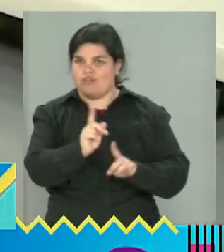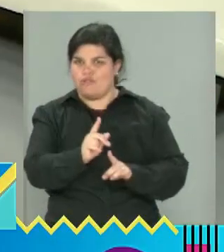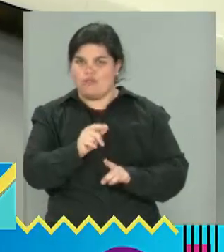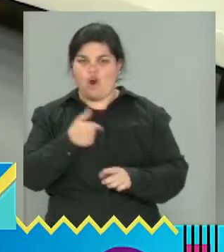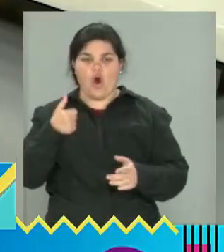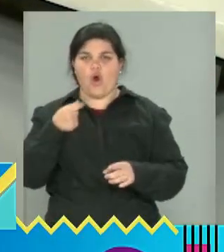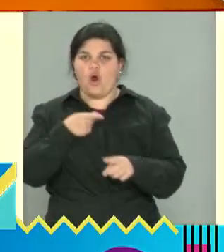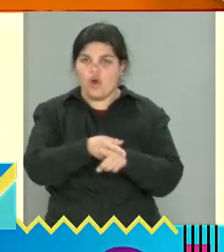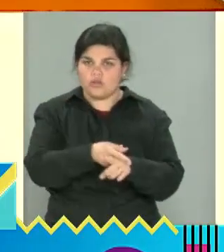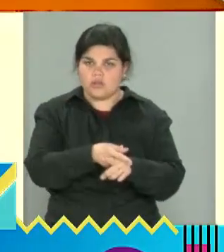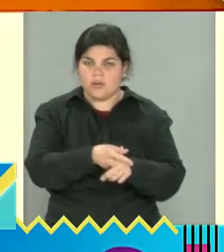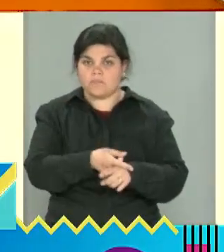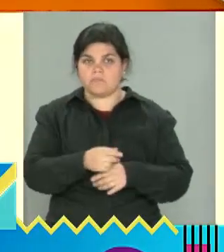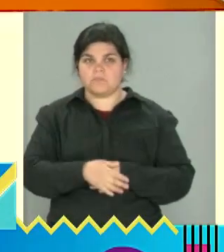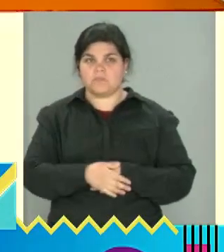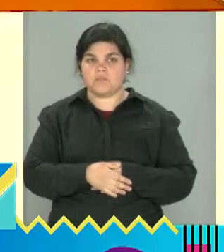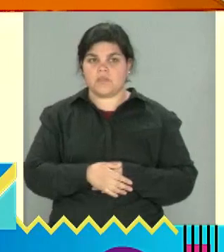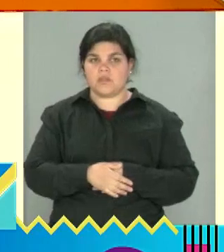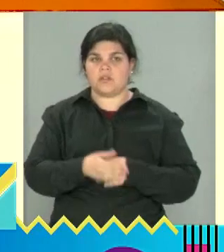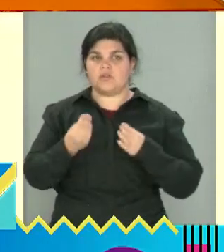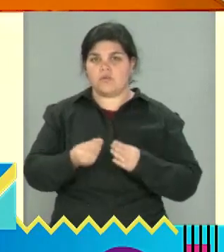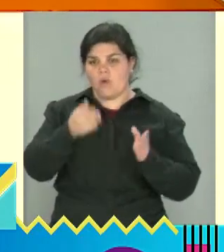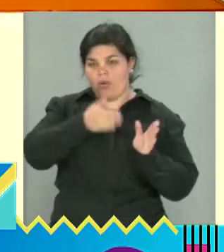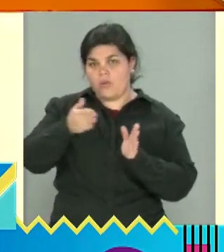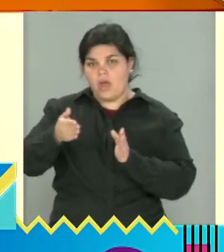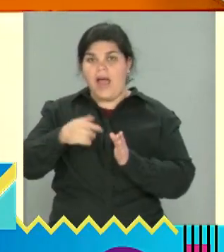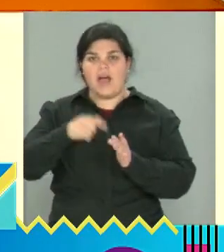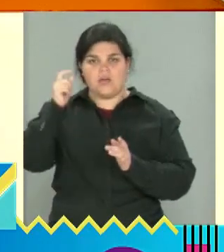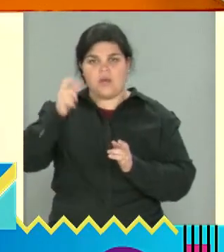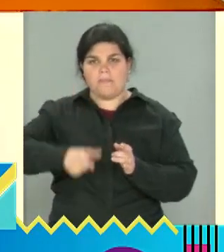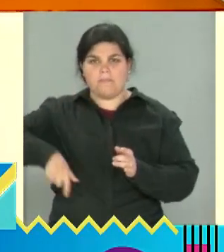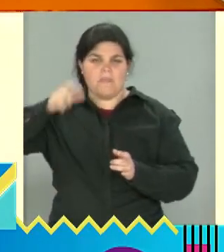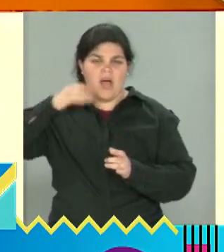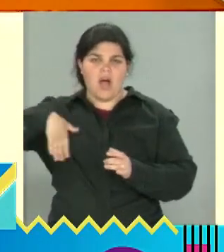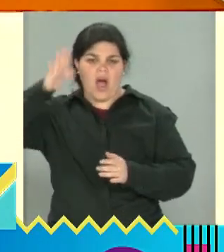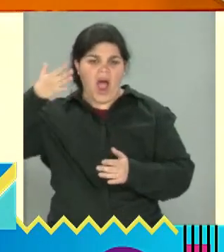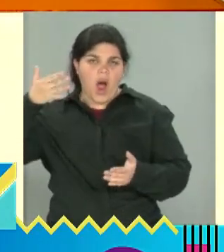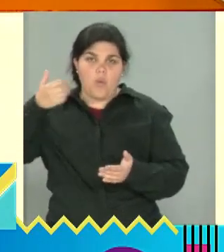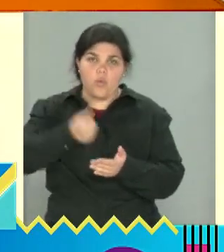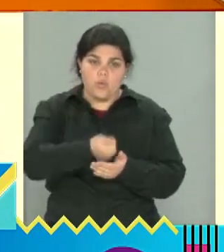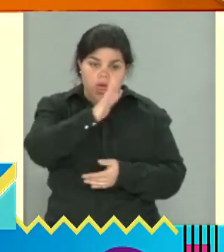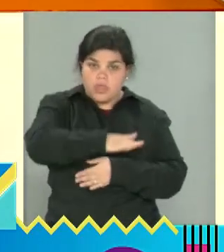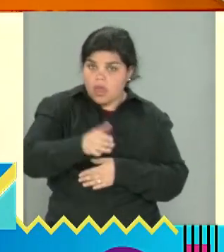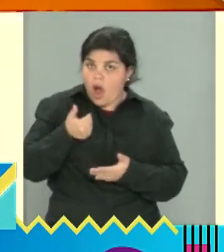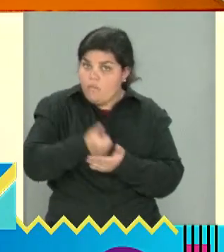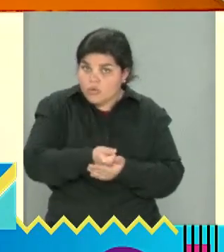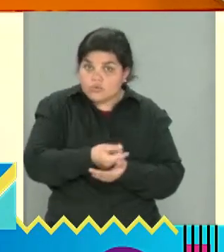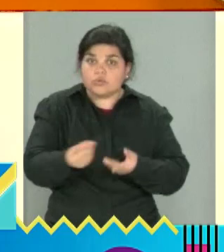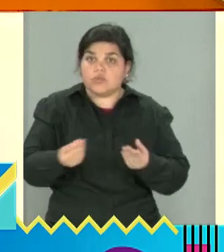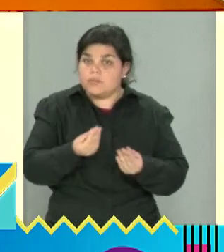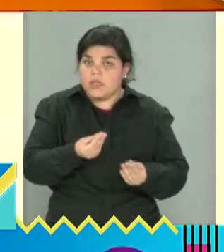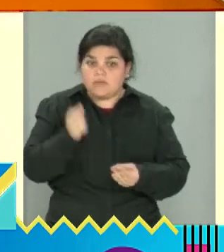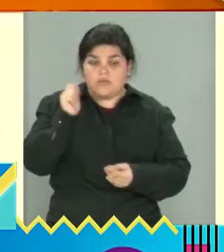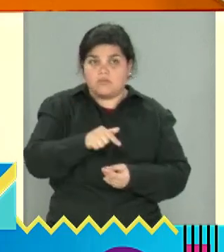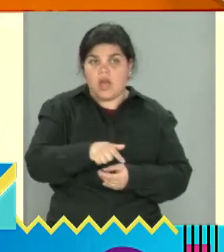busca de la otra parte, que estamos hablando de una estructura perversa, ¿no? Que ejerce el abuso sobre el niño, es implicarlo a él y